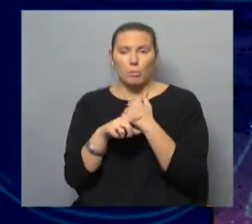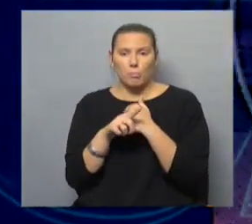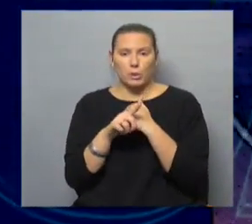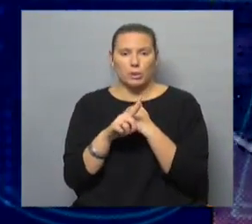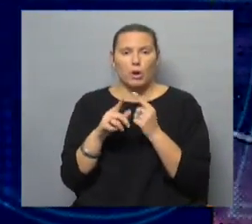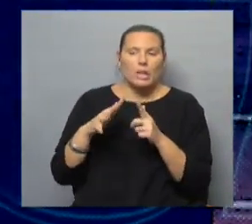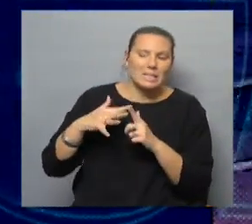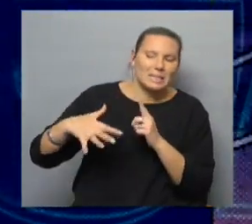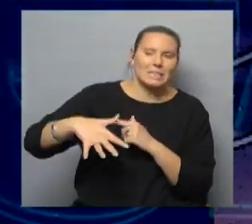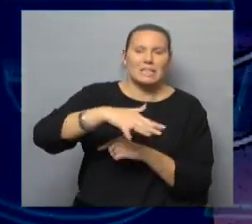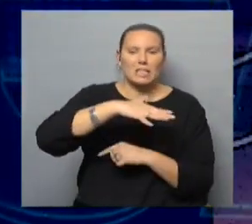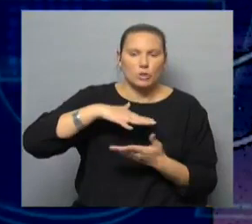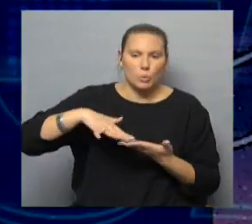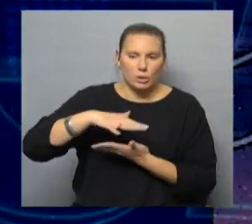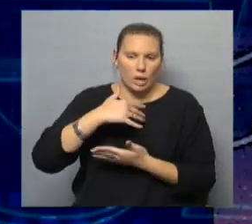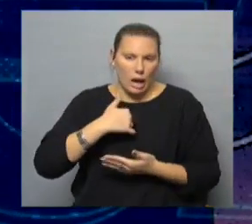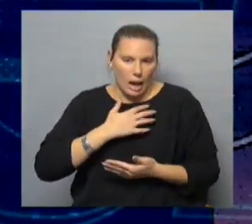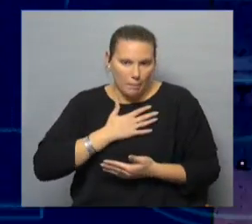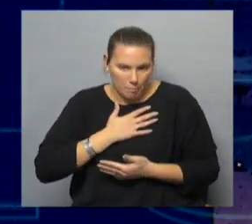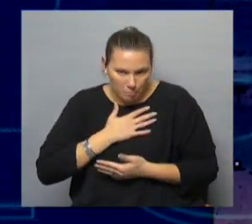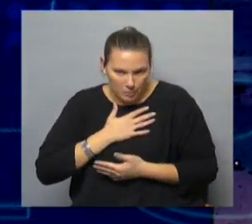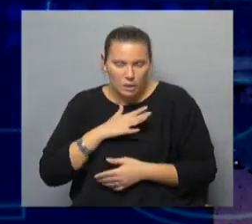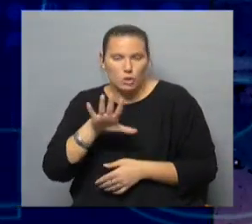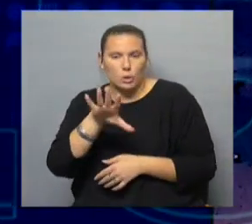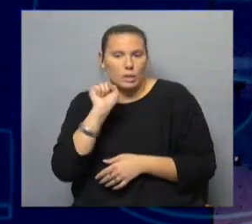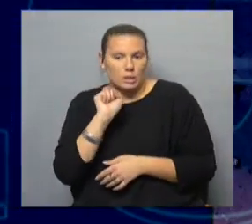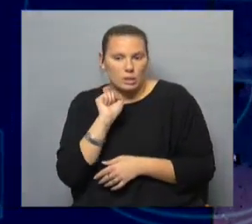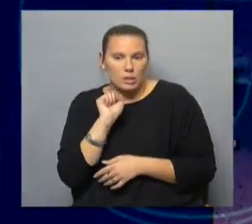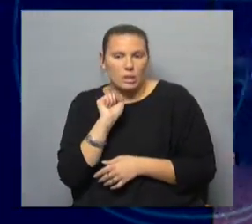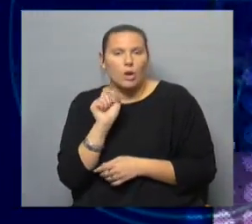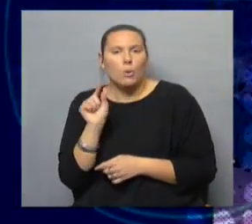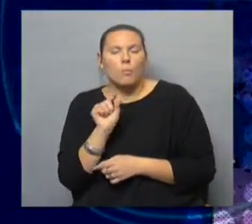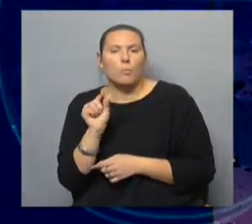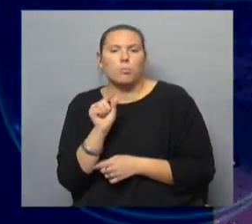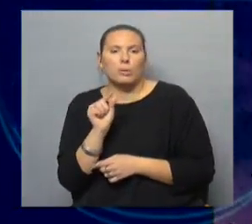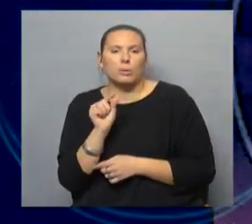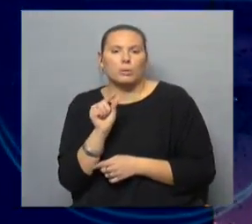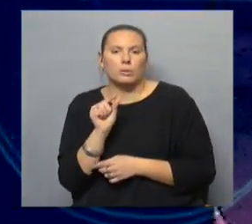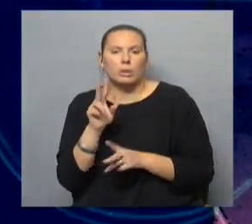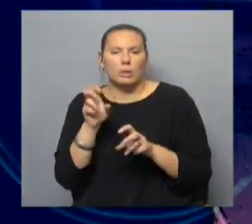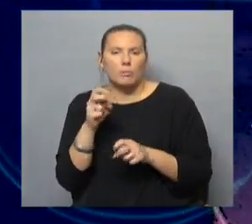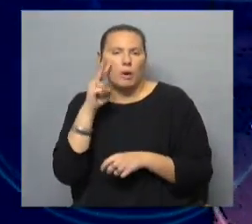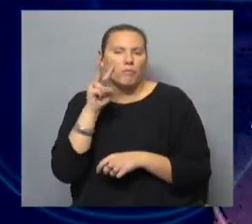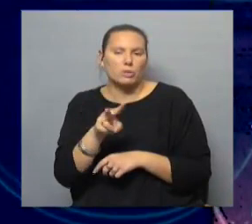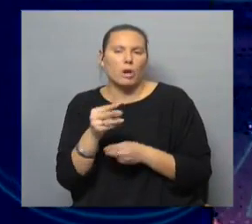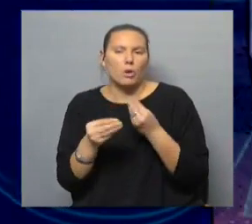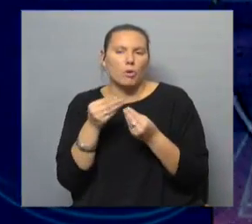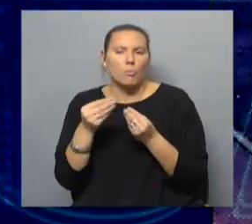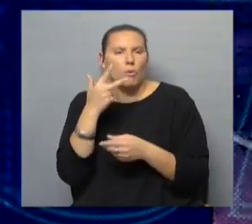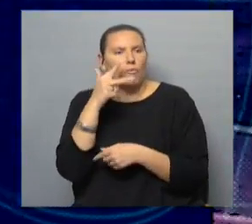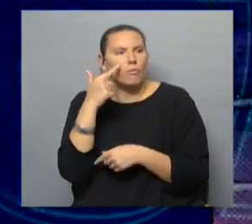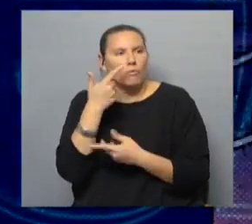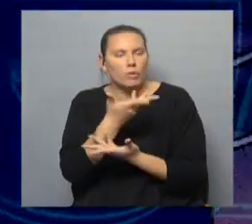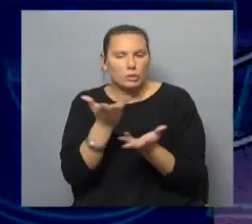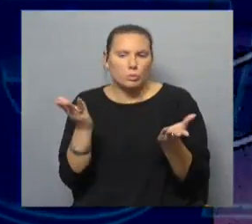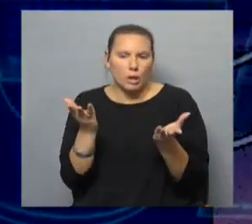lo que sucedía, que a mí, mi interpretación, me daba un poco todo el tema visual, cómo se maneja el tema visual en la